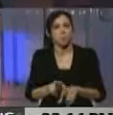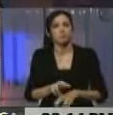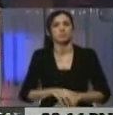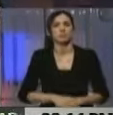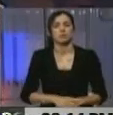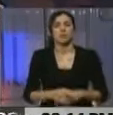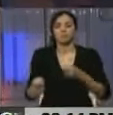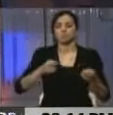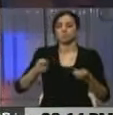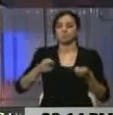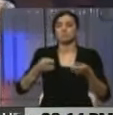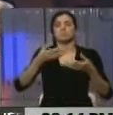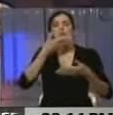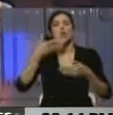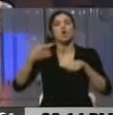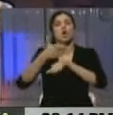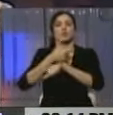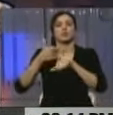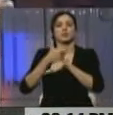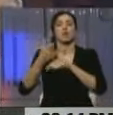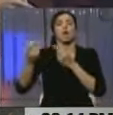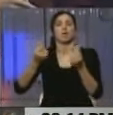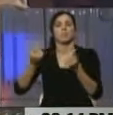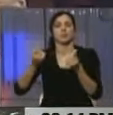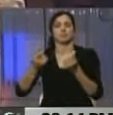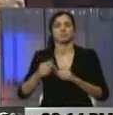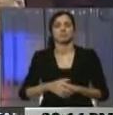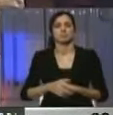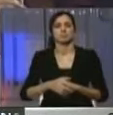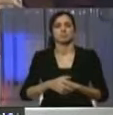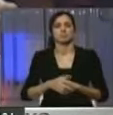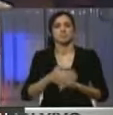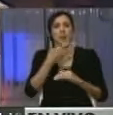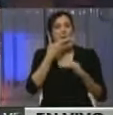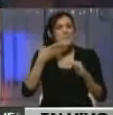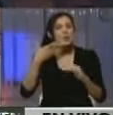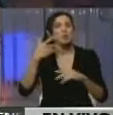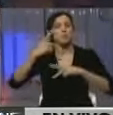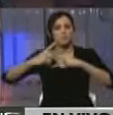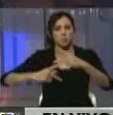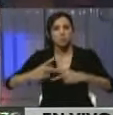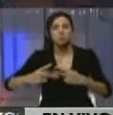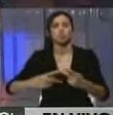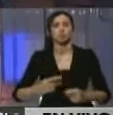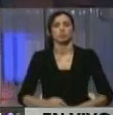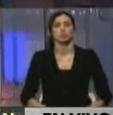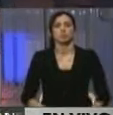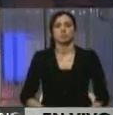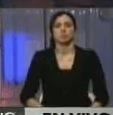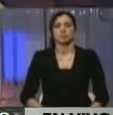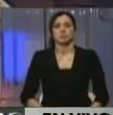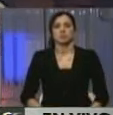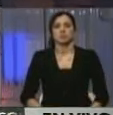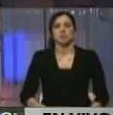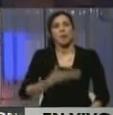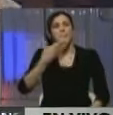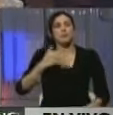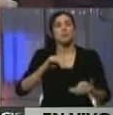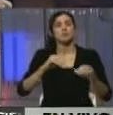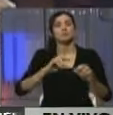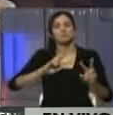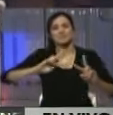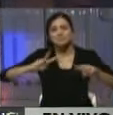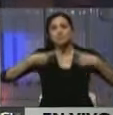procesos de gobernanza económica, de elevación de la capacidad productiva, de construcción de los nuevos sistemas